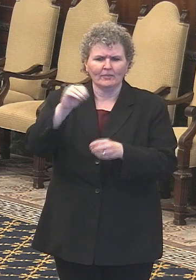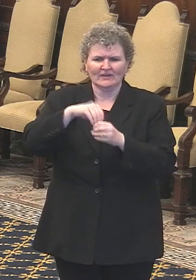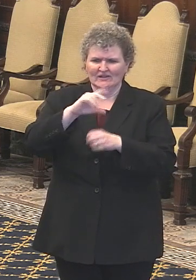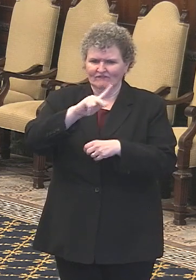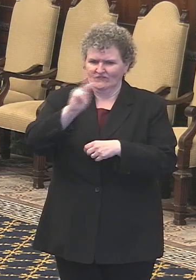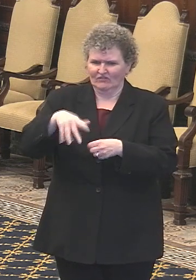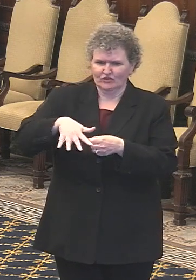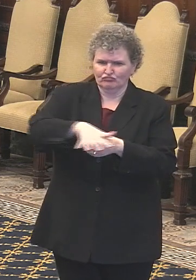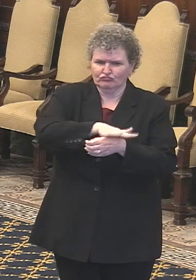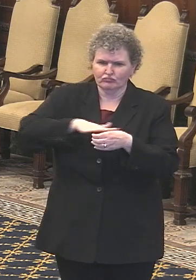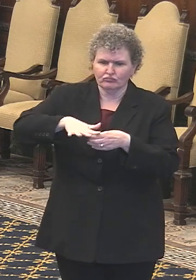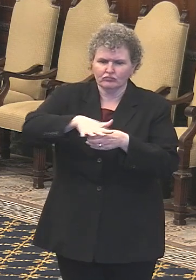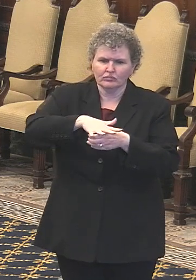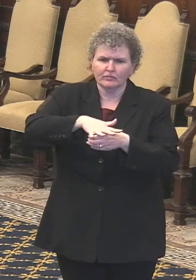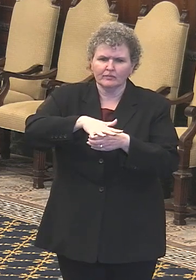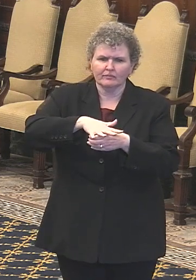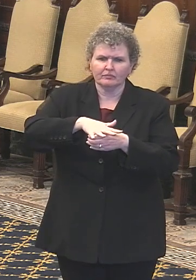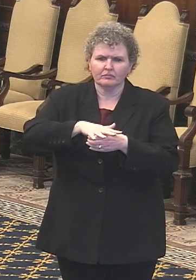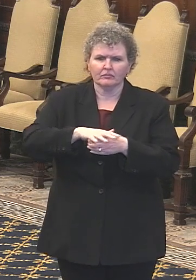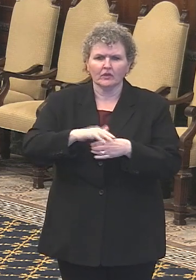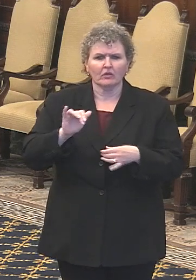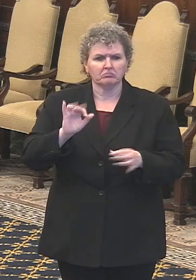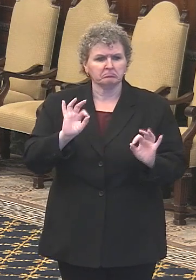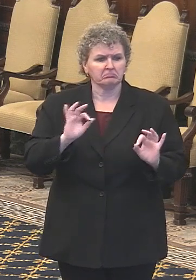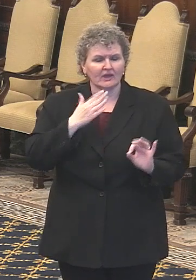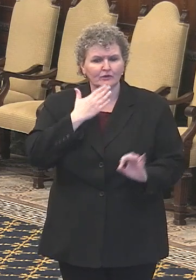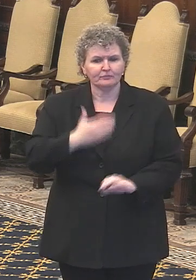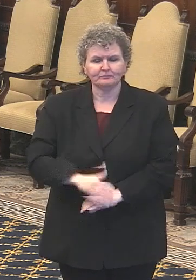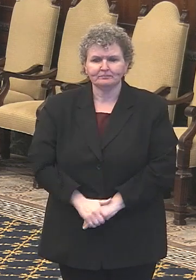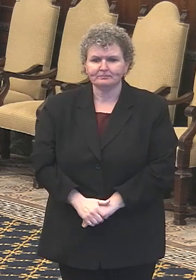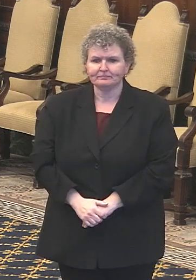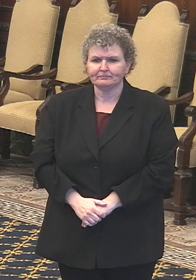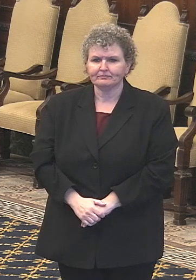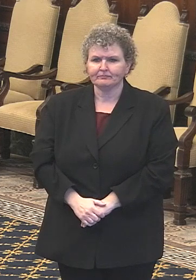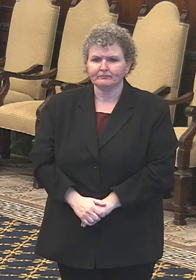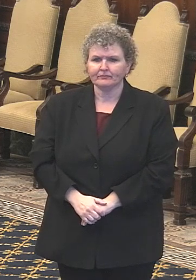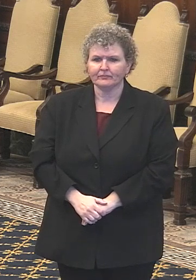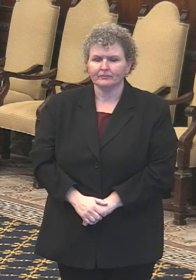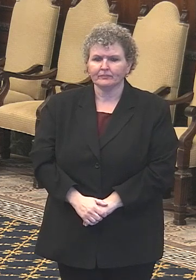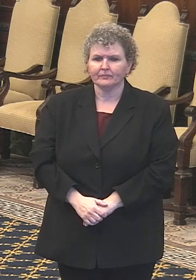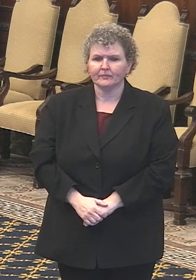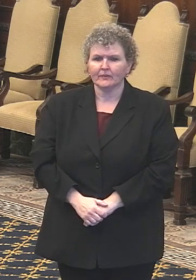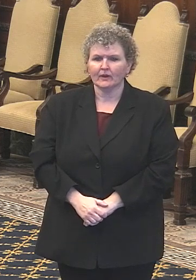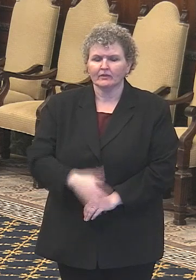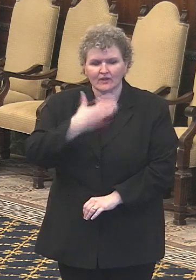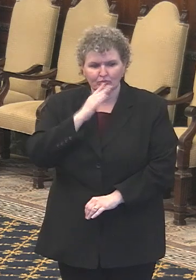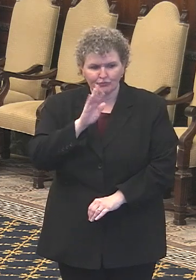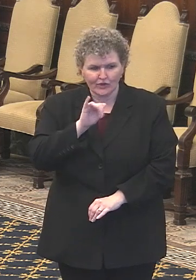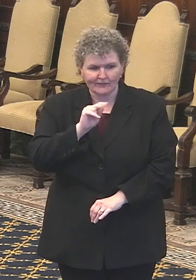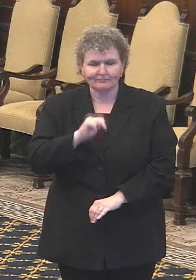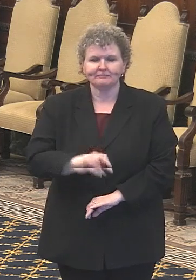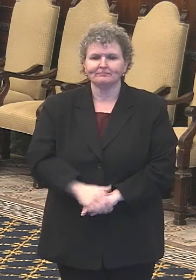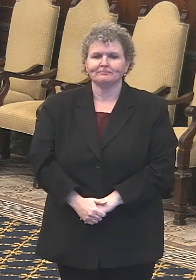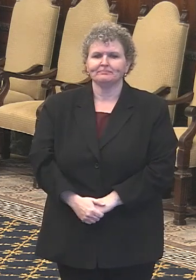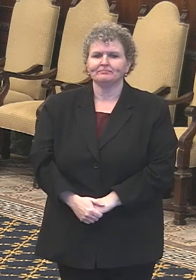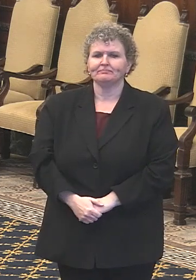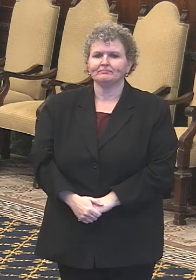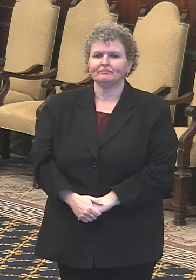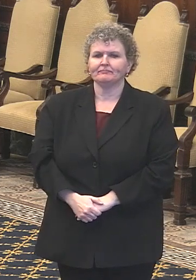teníamos antes. Decir que vamos a volver a la realidad de hace 1 o 2 meses atrás. Lo que a mí sí me da